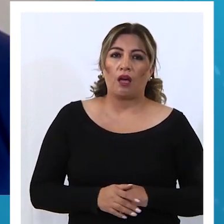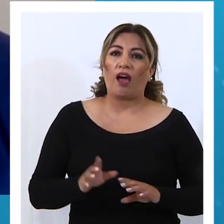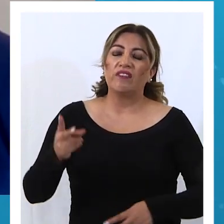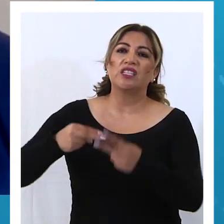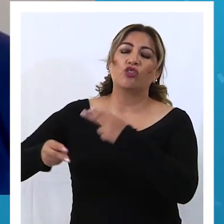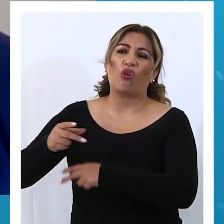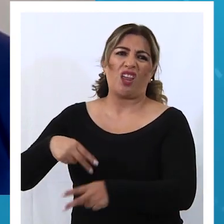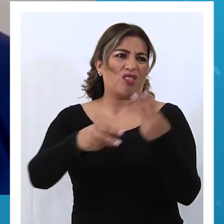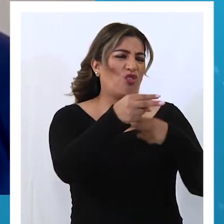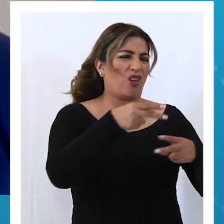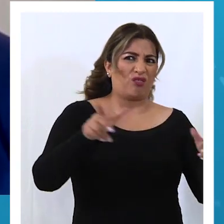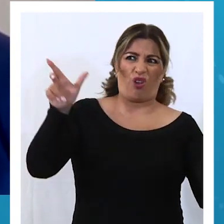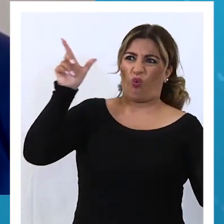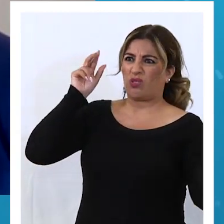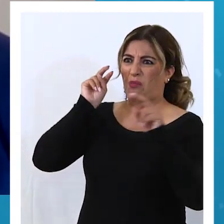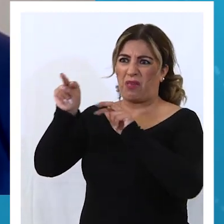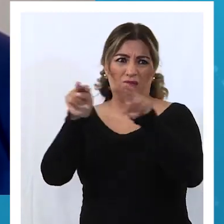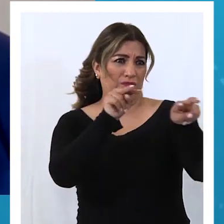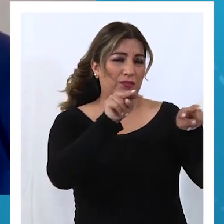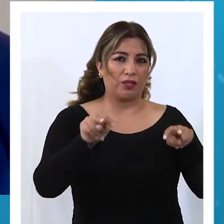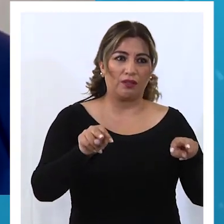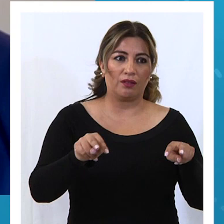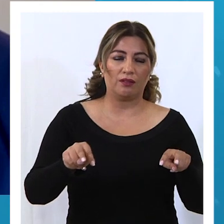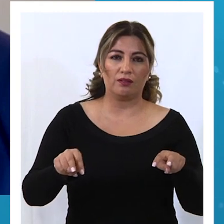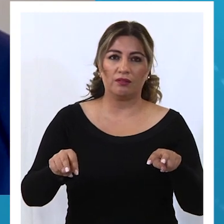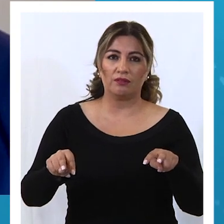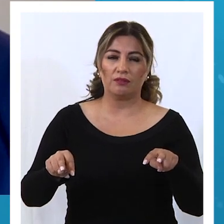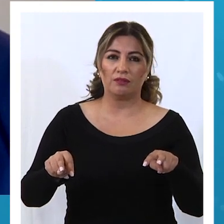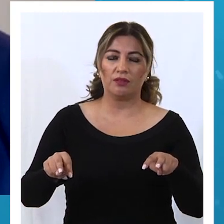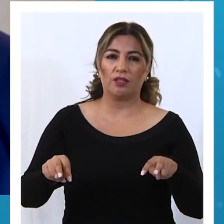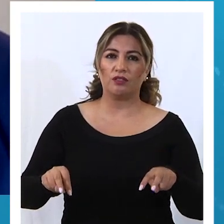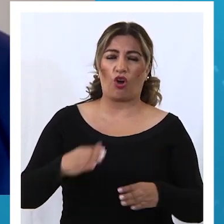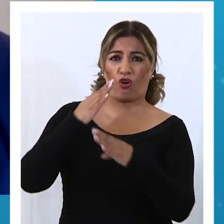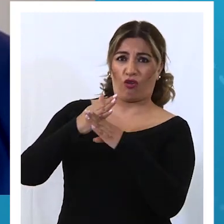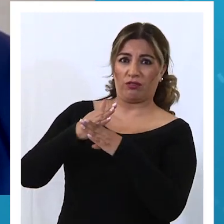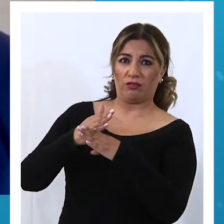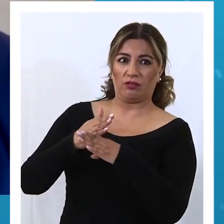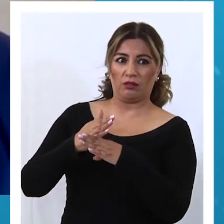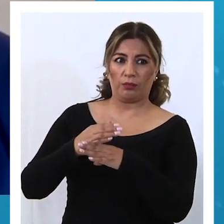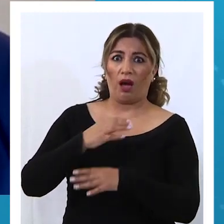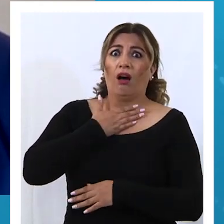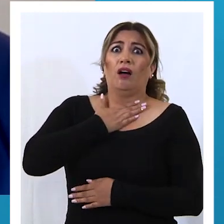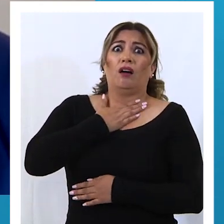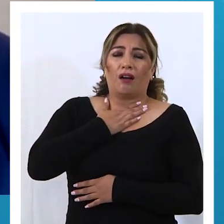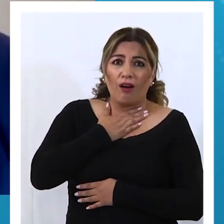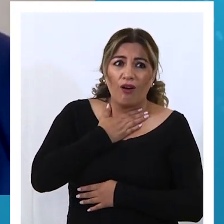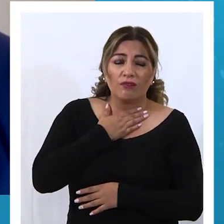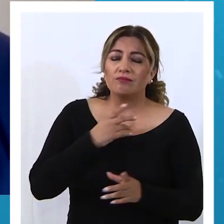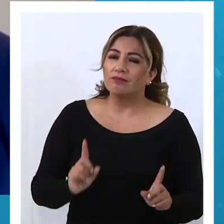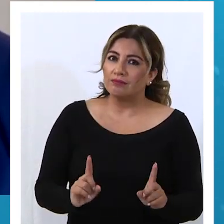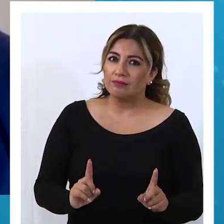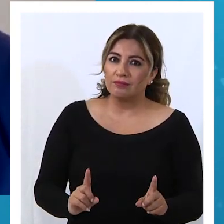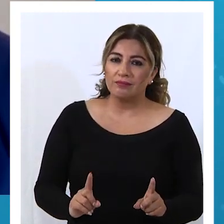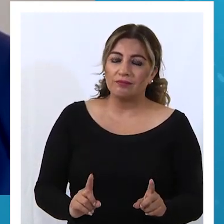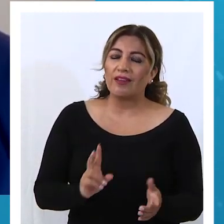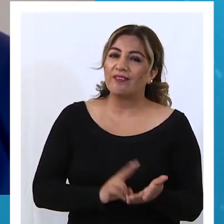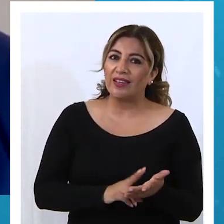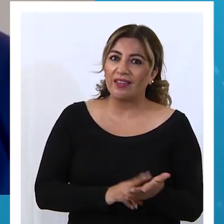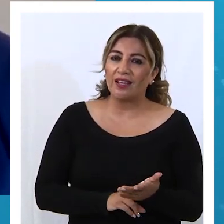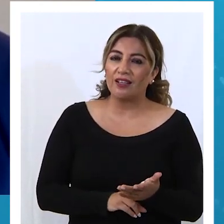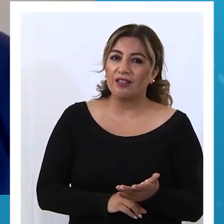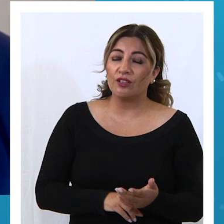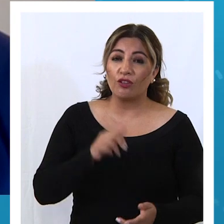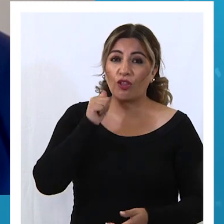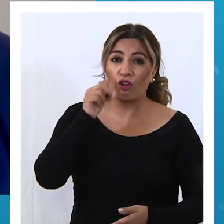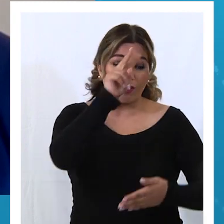un montón de historias, ¿no es cierto? Que uno no se vuelve resistente, que uno se ahoga, que uno que esto otro. En realidad yo creo